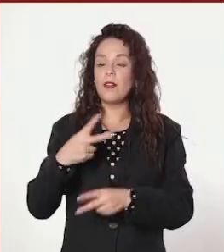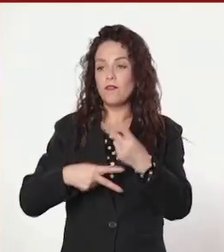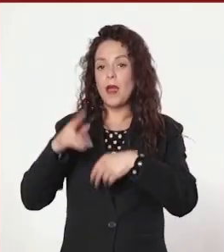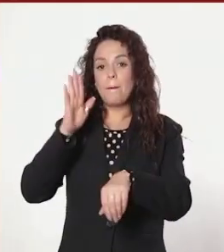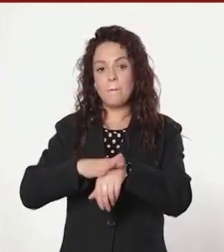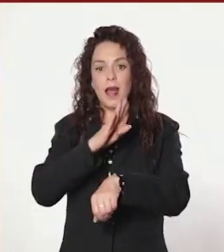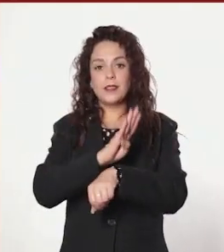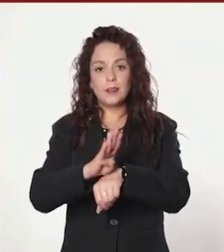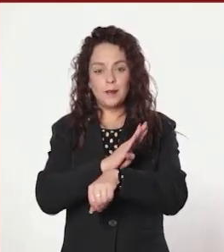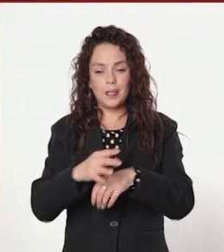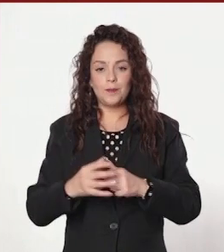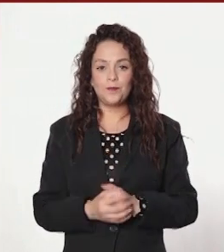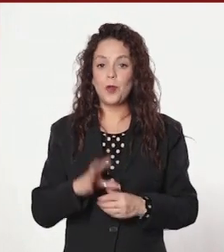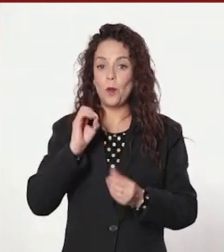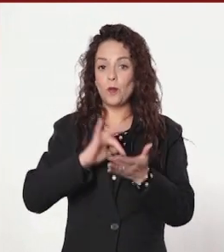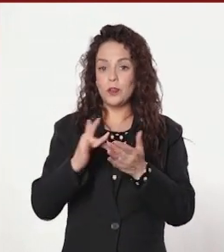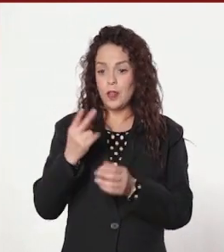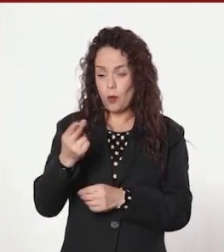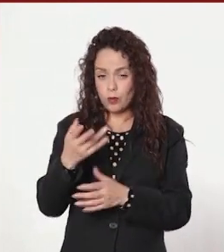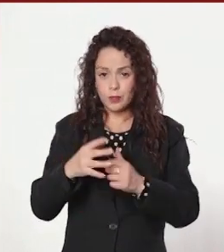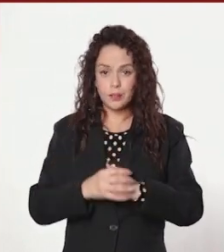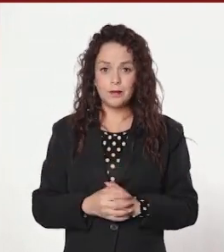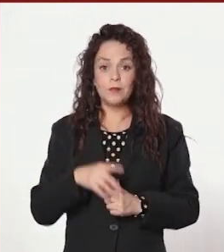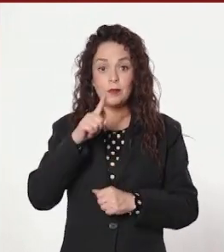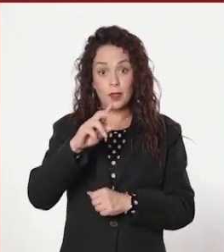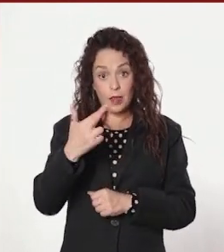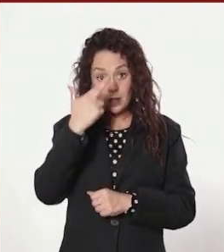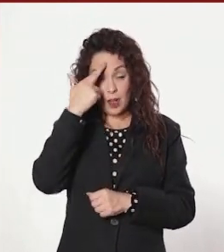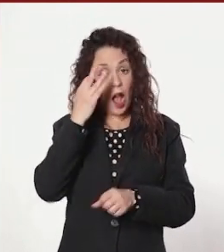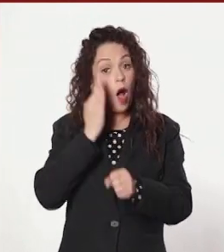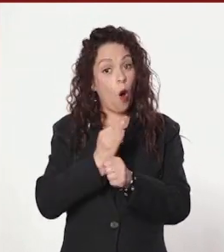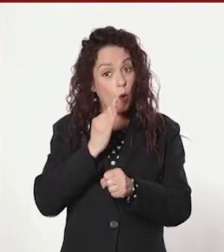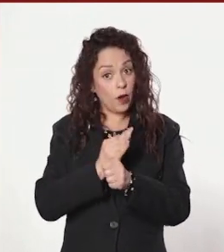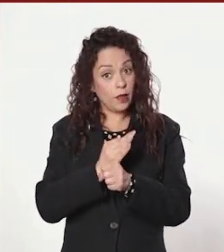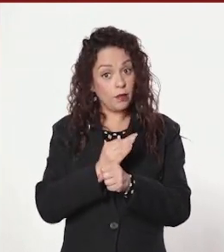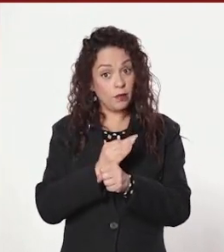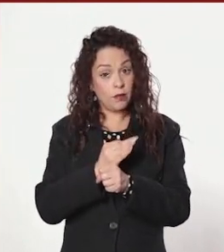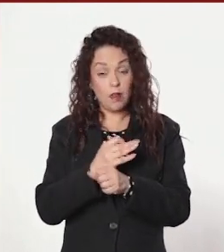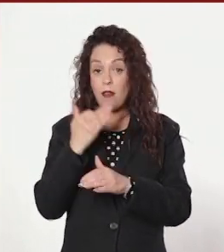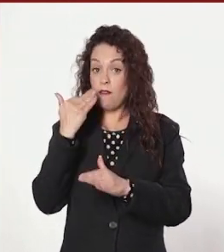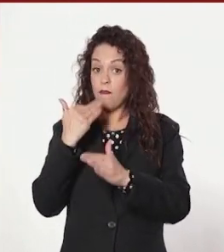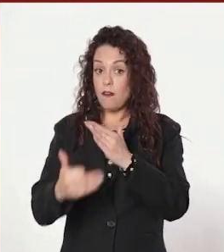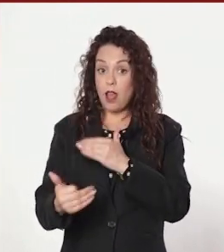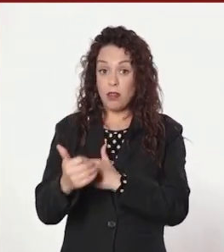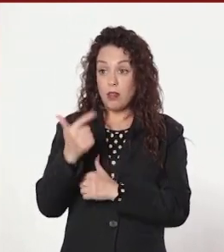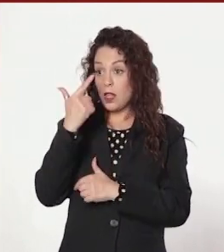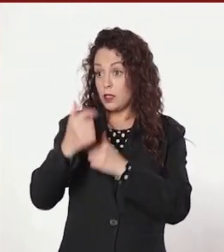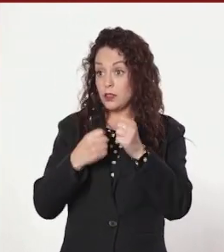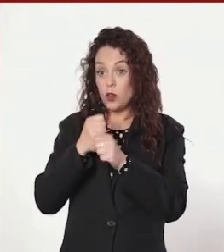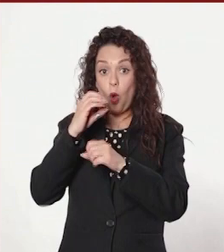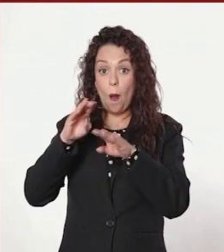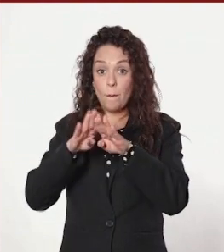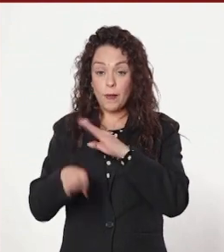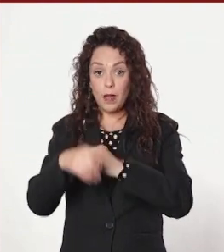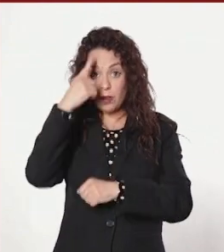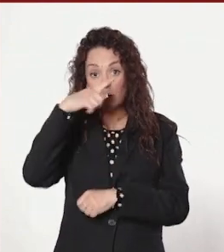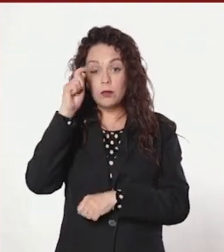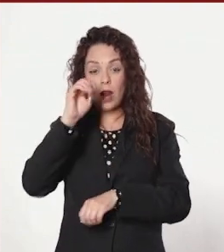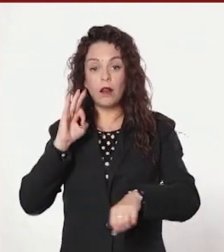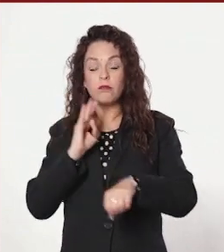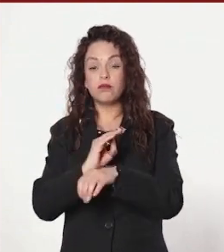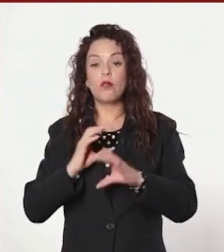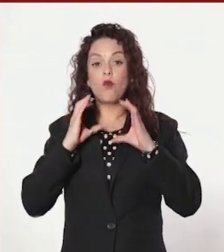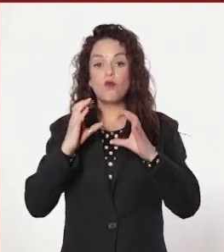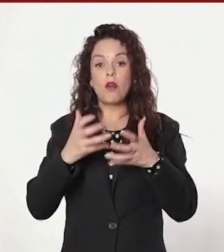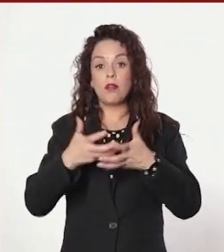beneficios. Gracias a ustedes y recuerden que es ahorita, nos quedan poco menos de 7 años para hacer algo por nuestro planeta. Aquí